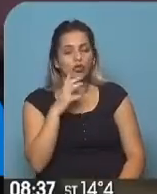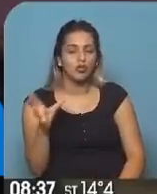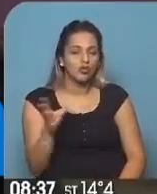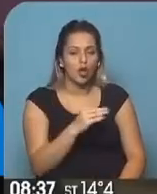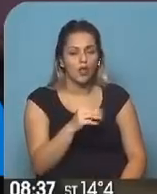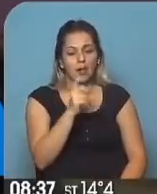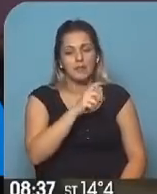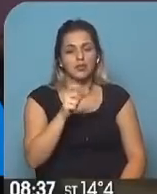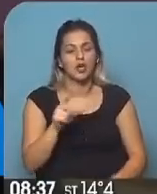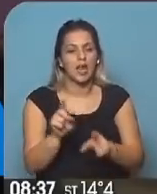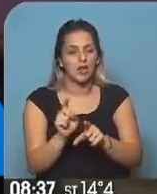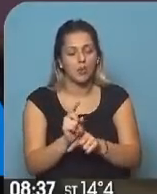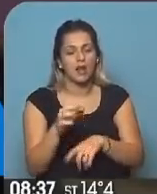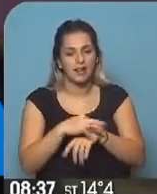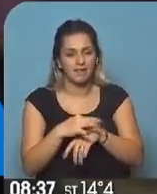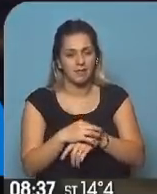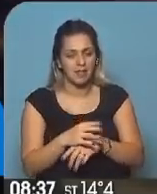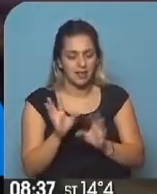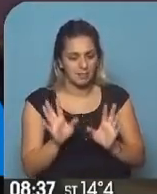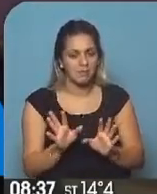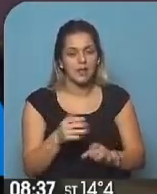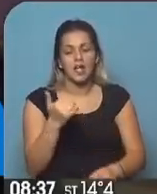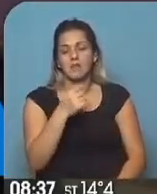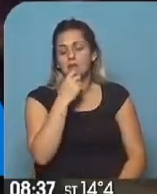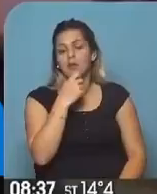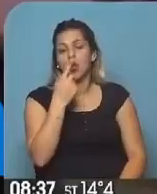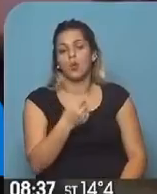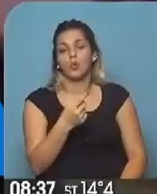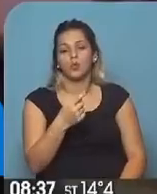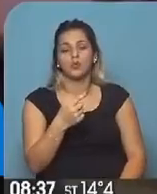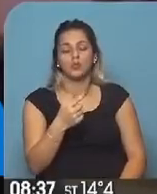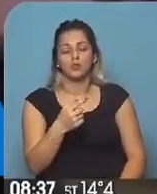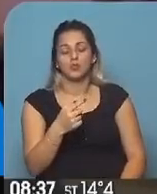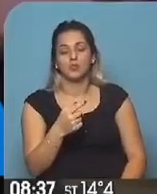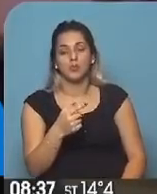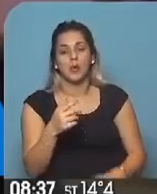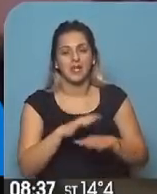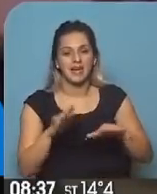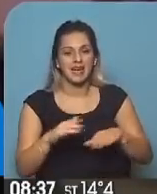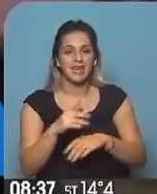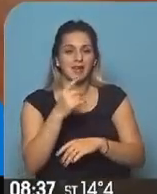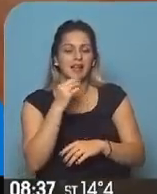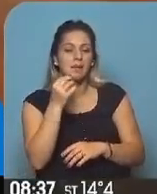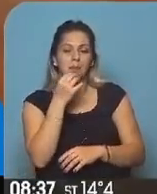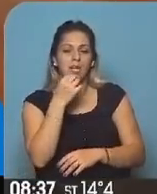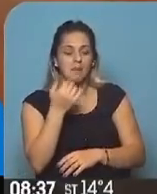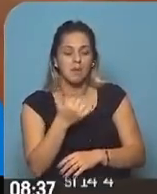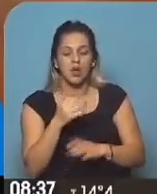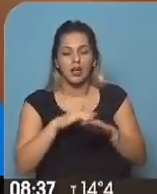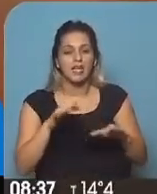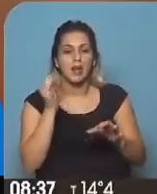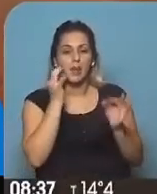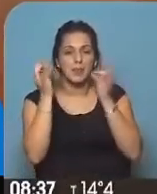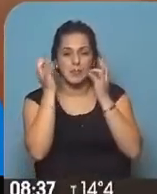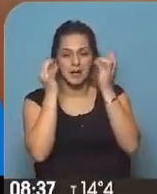el mismo riesgo de tener una enfermedad invasiva. Un chico que está cursando una varicela... Eso iba a preguntar, ahí está. Los chicos que tuvieron